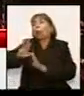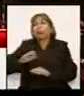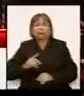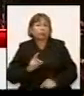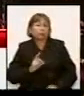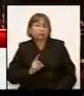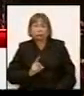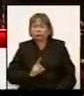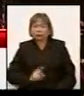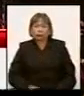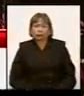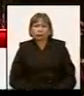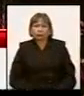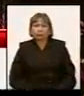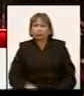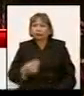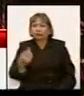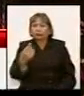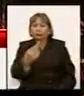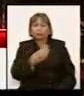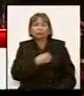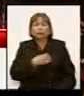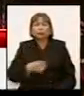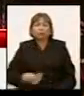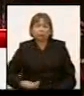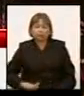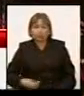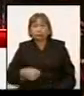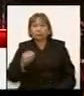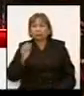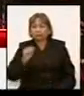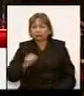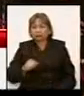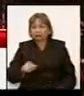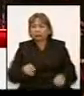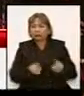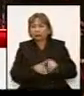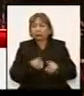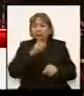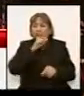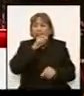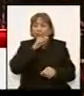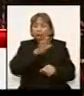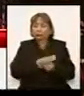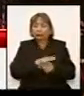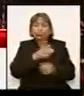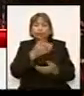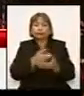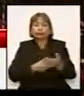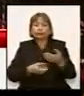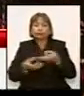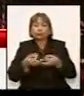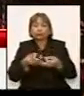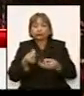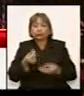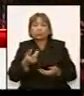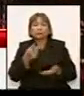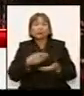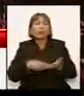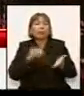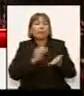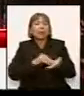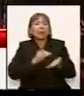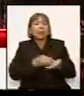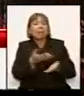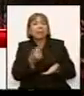que tiene cada ministerio. Pero sí tenemos que también cumplir con el presupuesto. ¿Qué hacemos pidiendo más